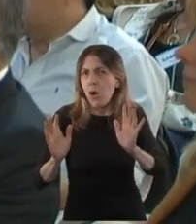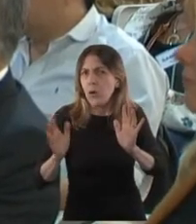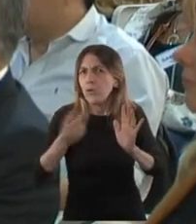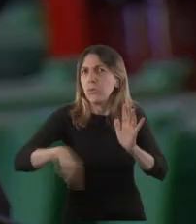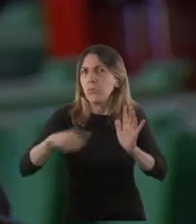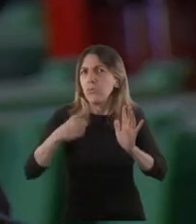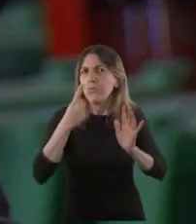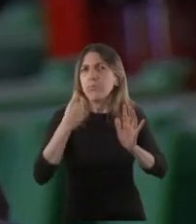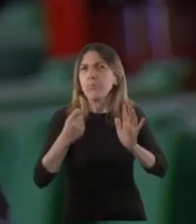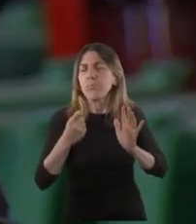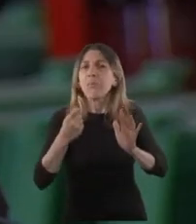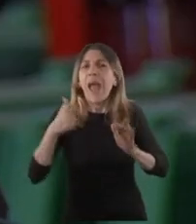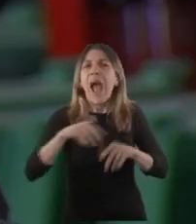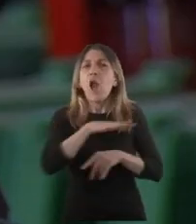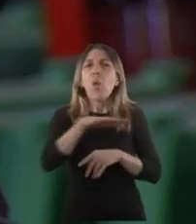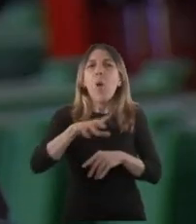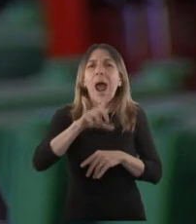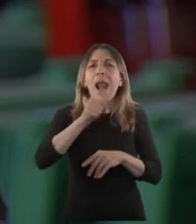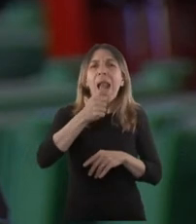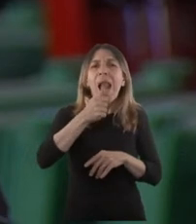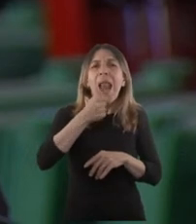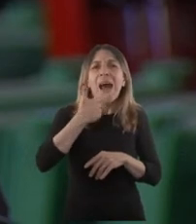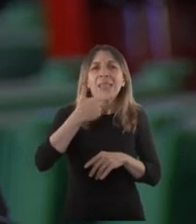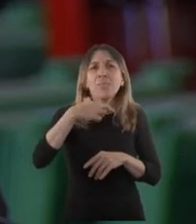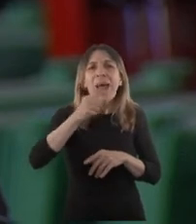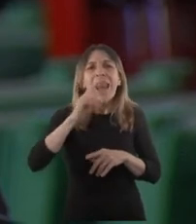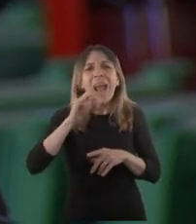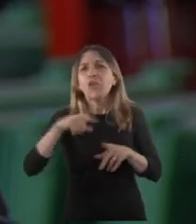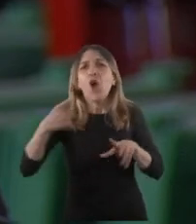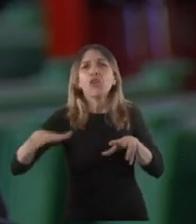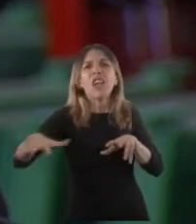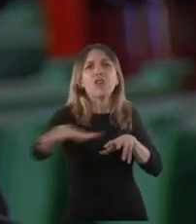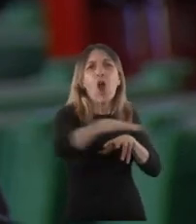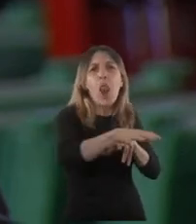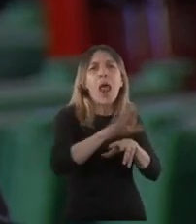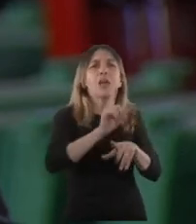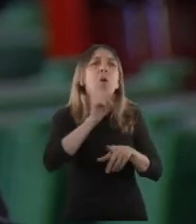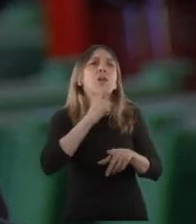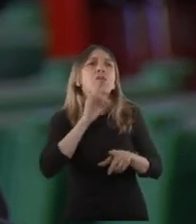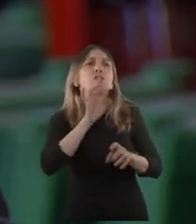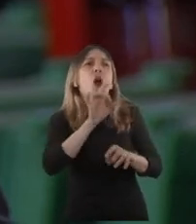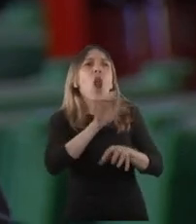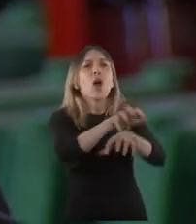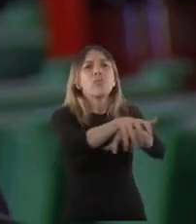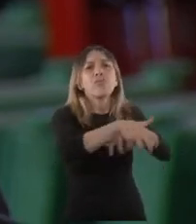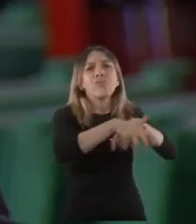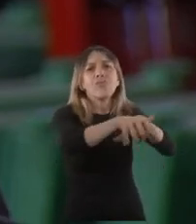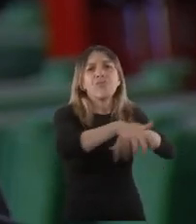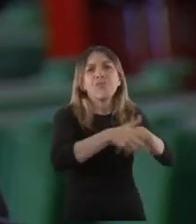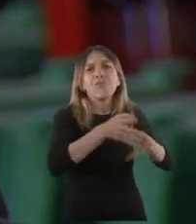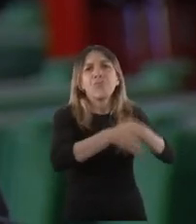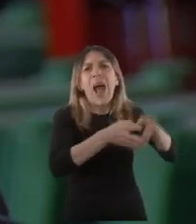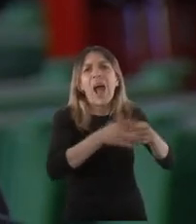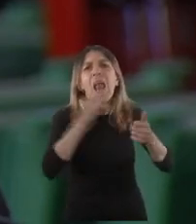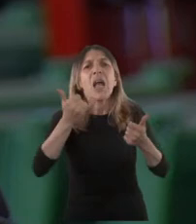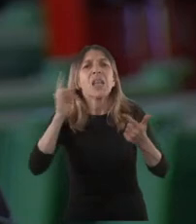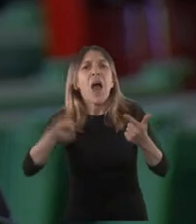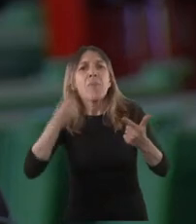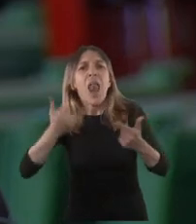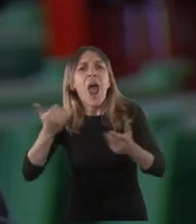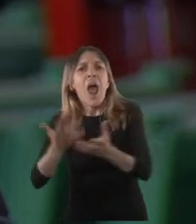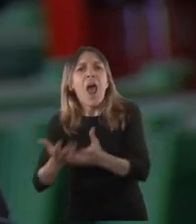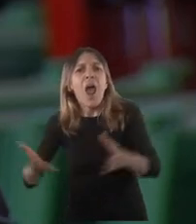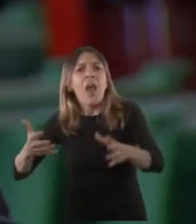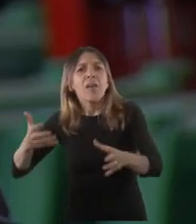Las Parejas y en toda la zona, no es solamente maquinaria agrícola, remolque, hay fundiciones, está